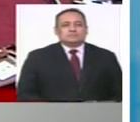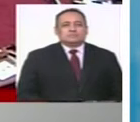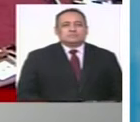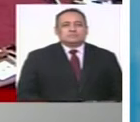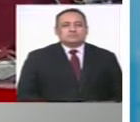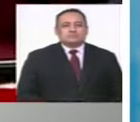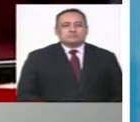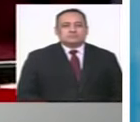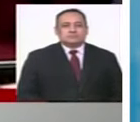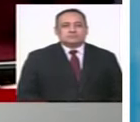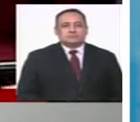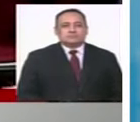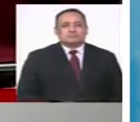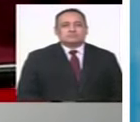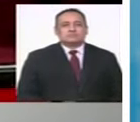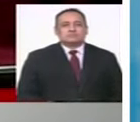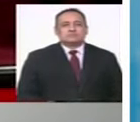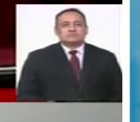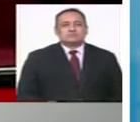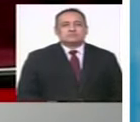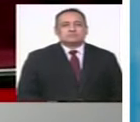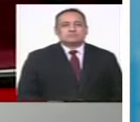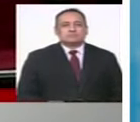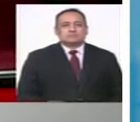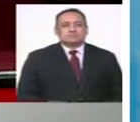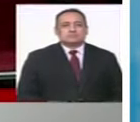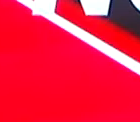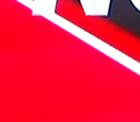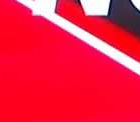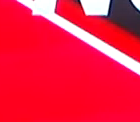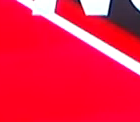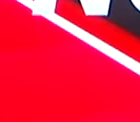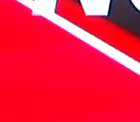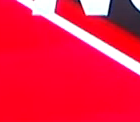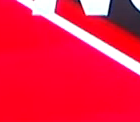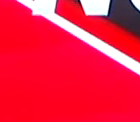Bien, seguimos con el tema político, las condolencias a sus familiares, por supuesto.